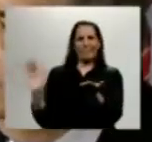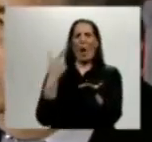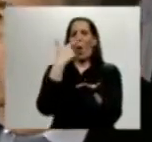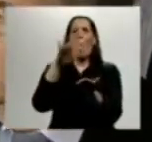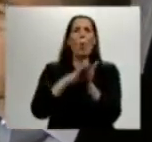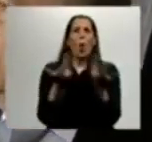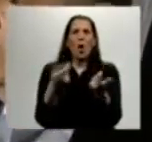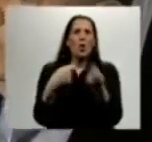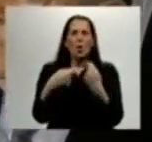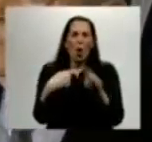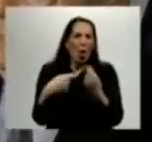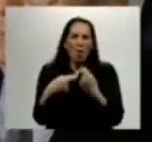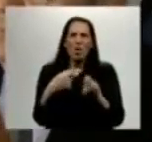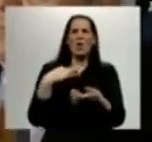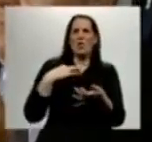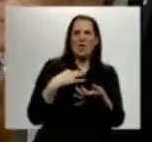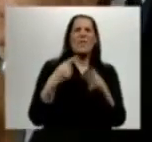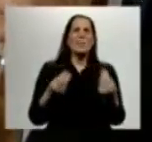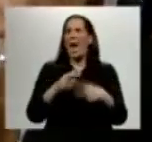todos los argentinos en